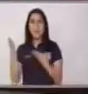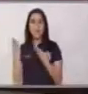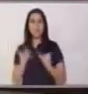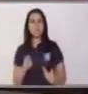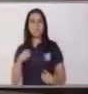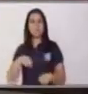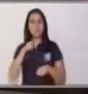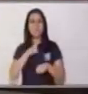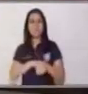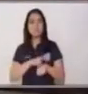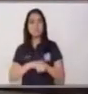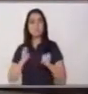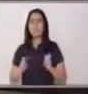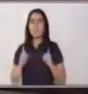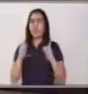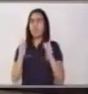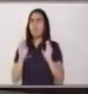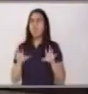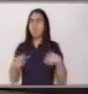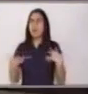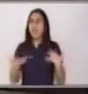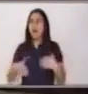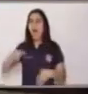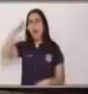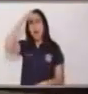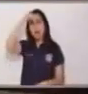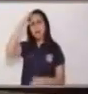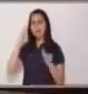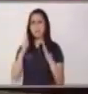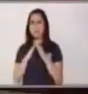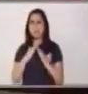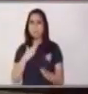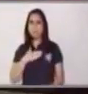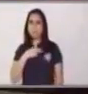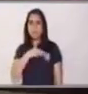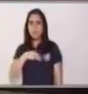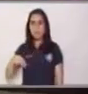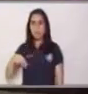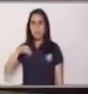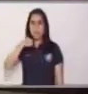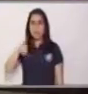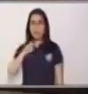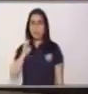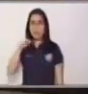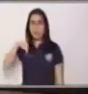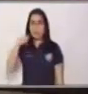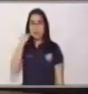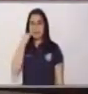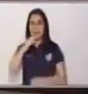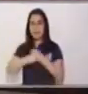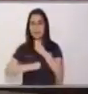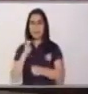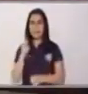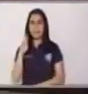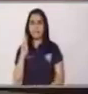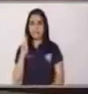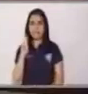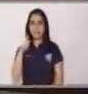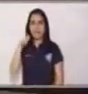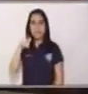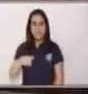Bienvenidos a este espacio educativo Aprenda en Casa. Mi nombre es Jennifer Valesca Boche Castro y en esta oportunidad desarrollaré el tema